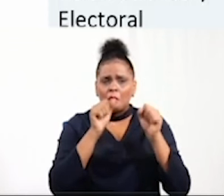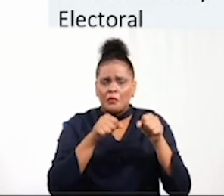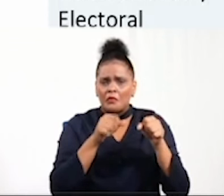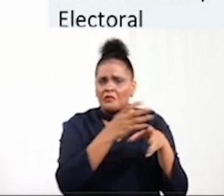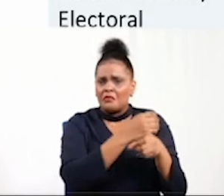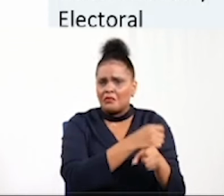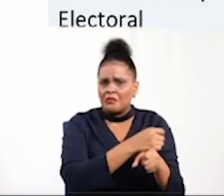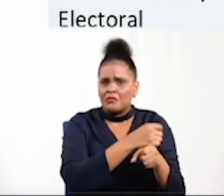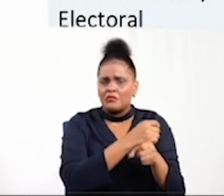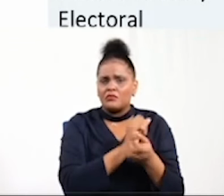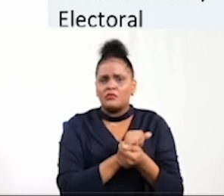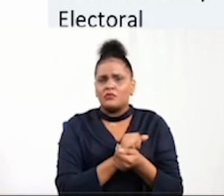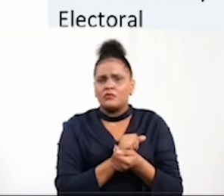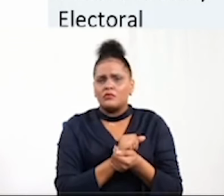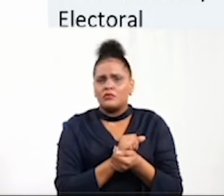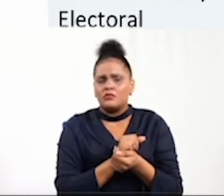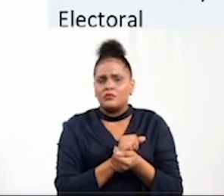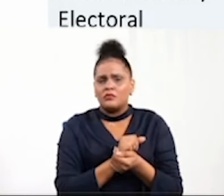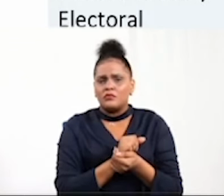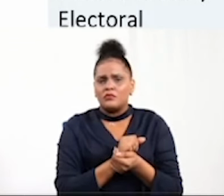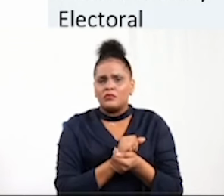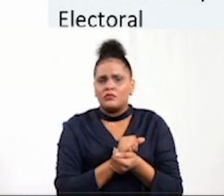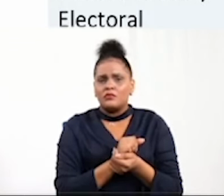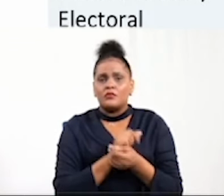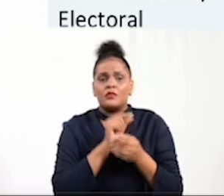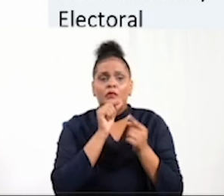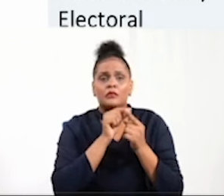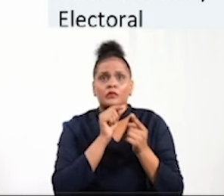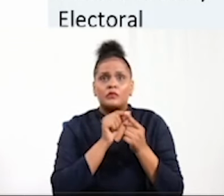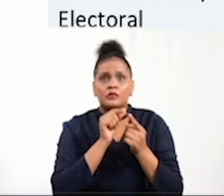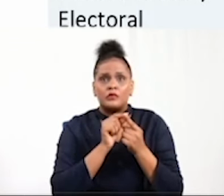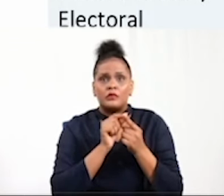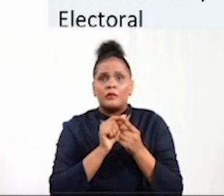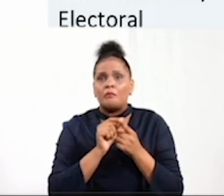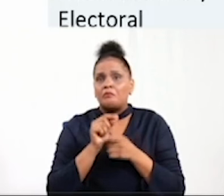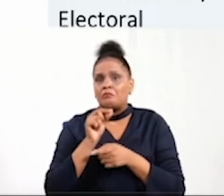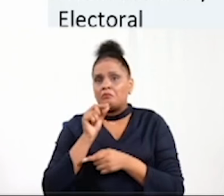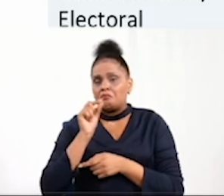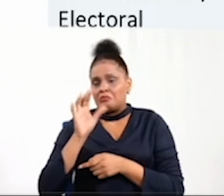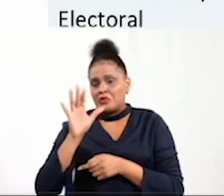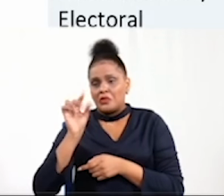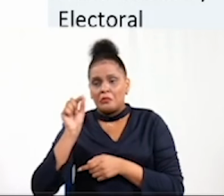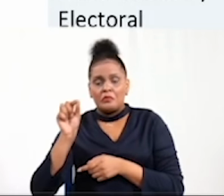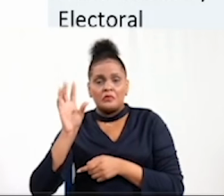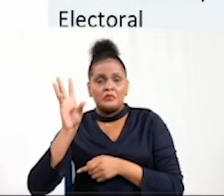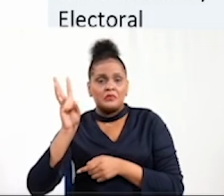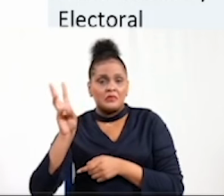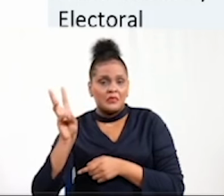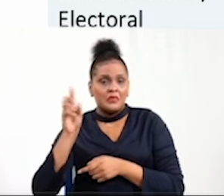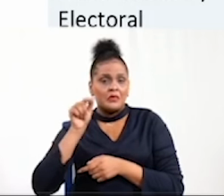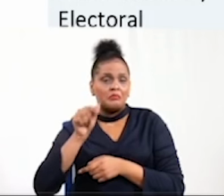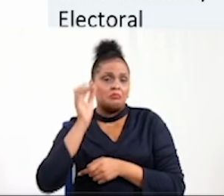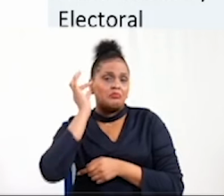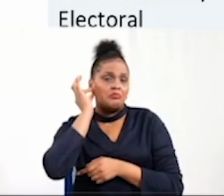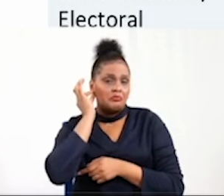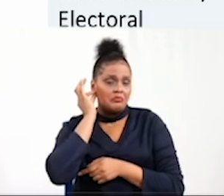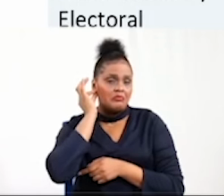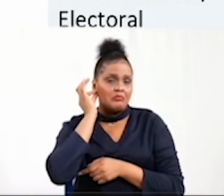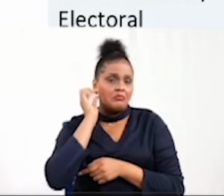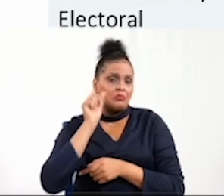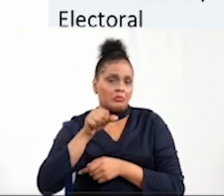panameño sólo un 16.6 por ciento de mujeres fueron candidatas eso no se está hablando de estos problemas